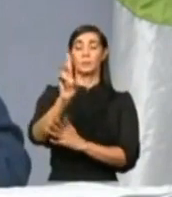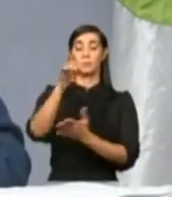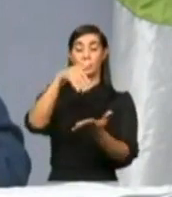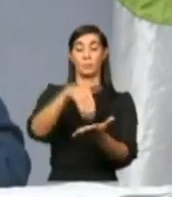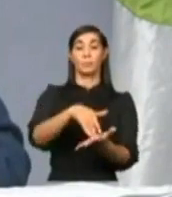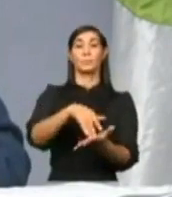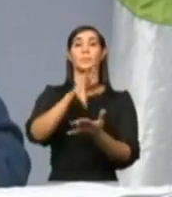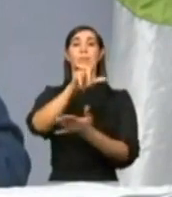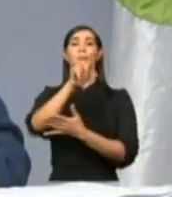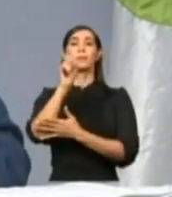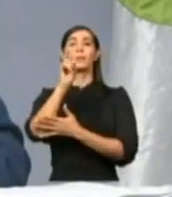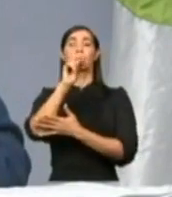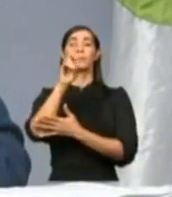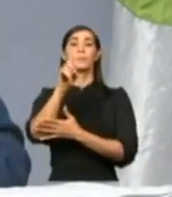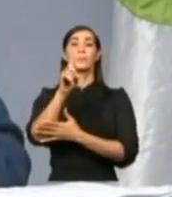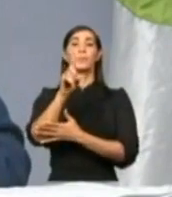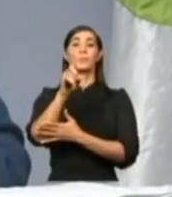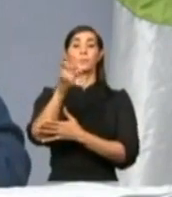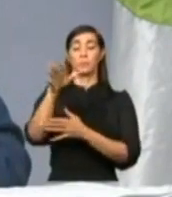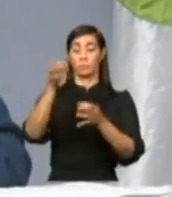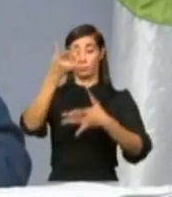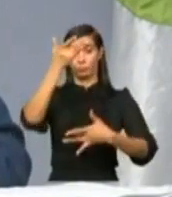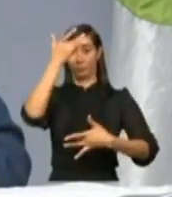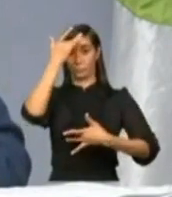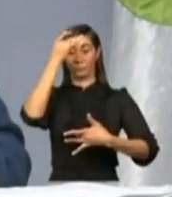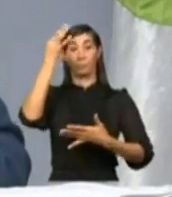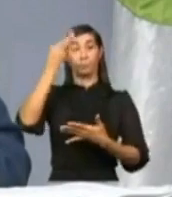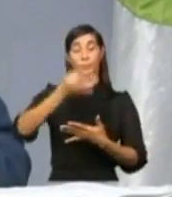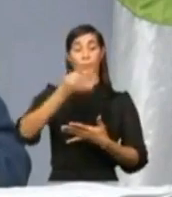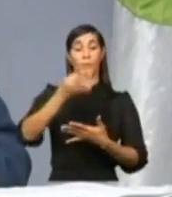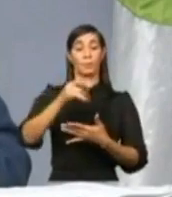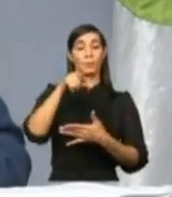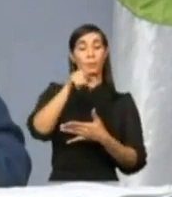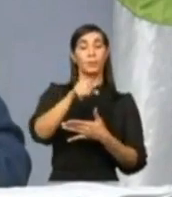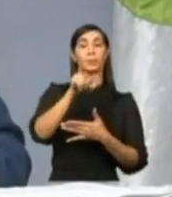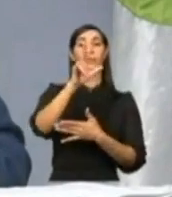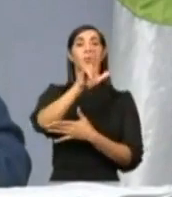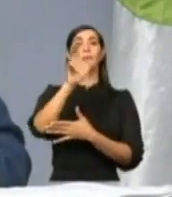707.121 casos confirmados, de los cuales